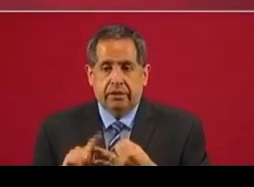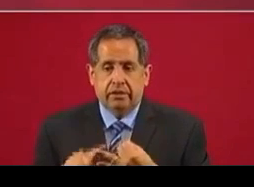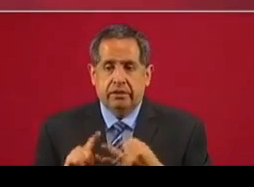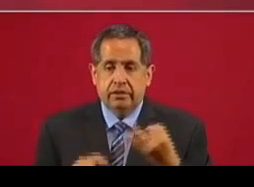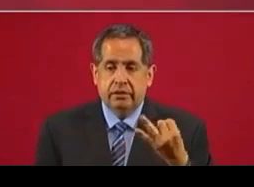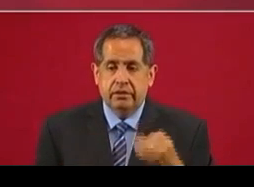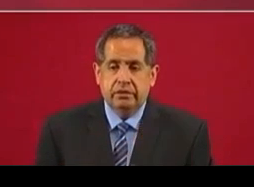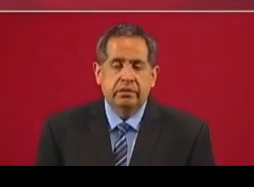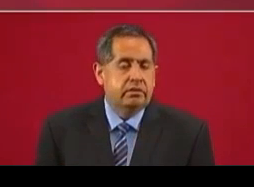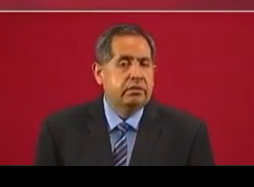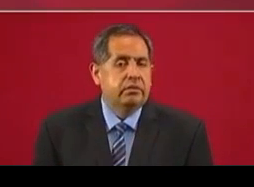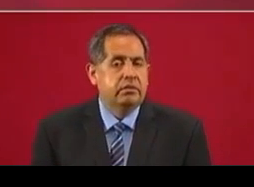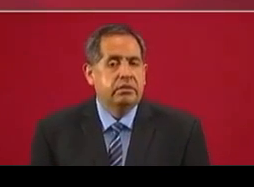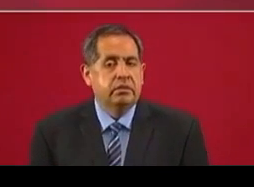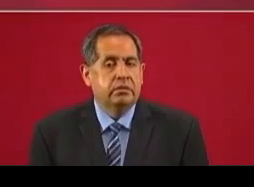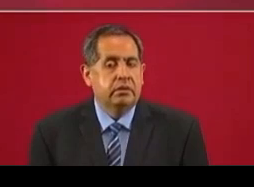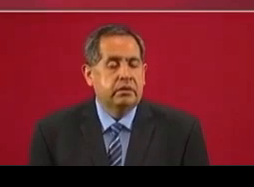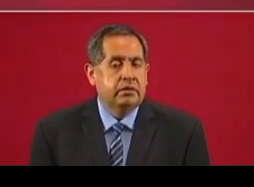recuperar